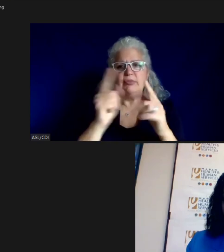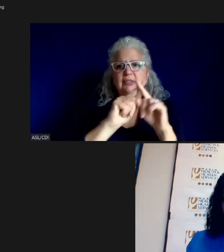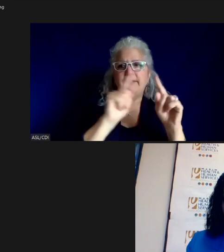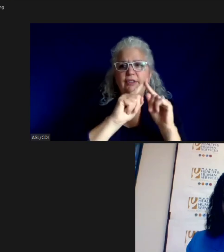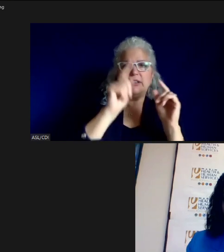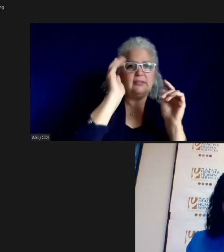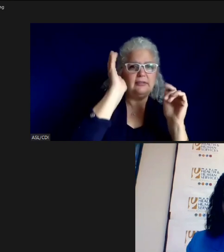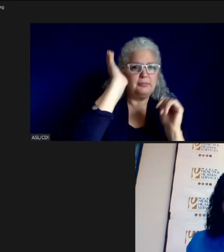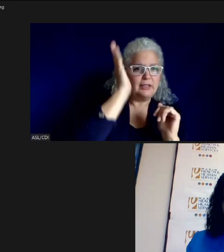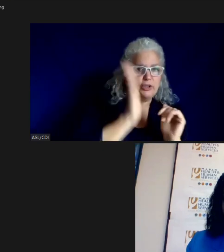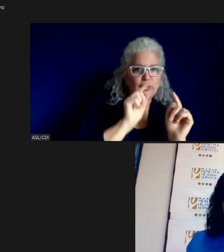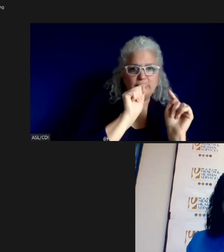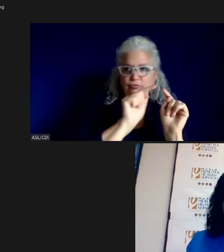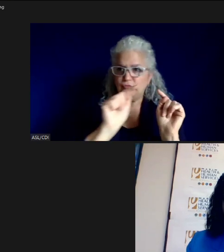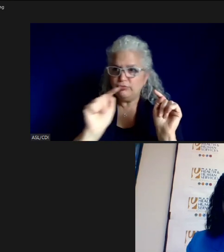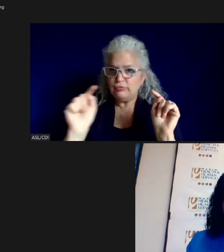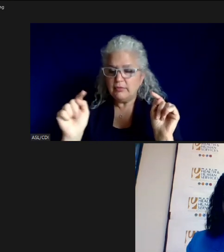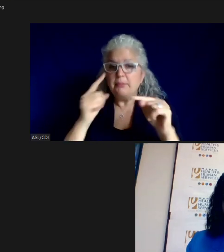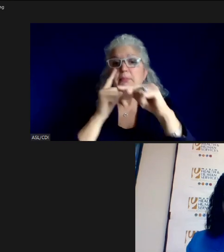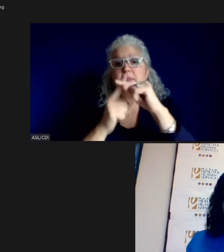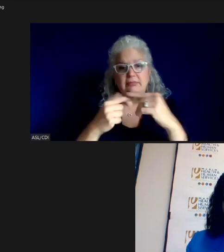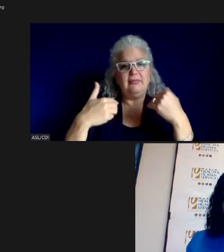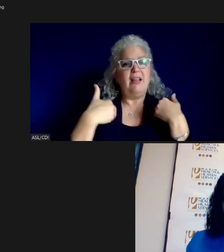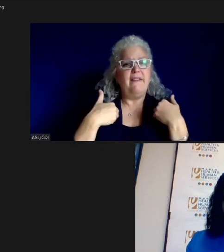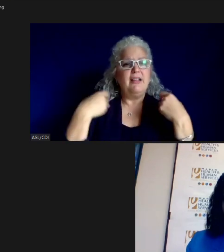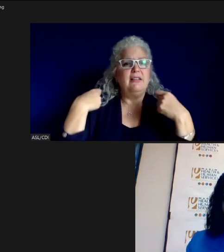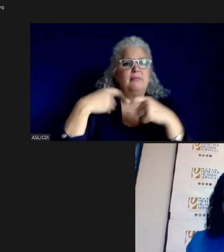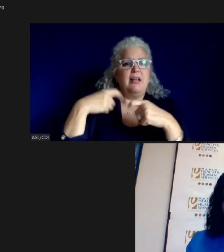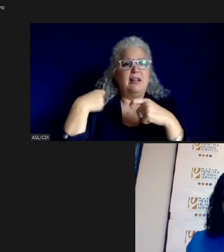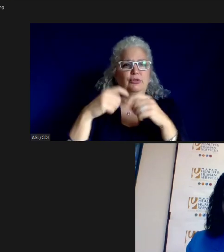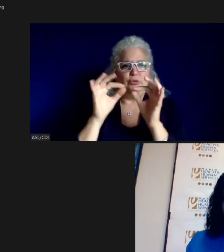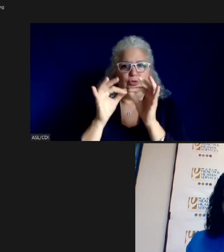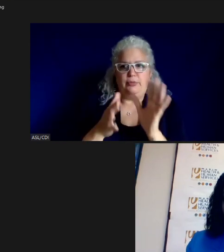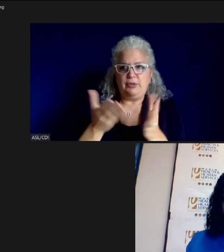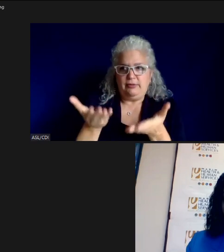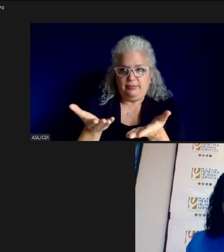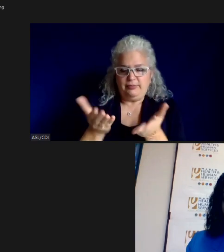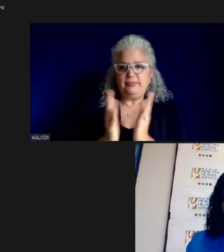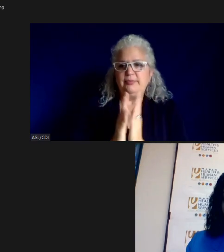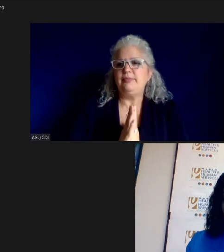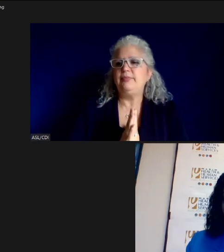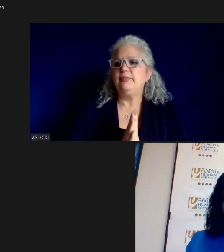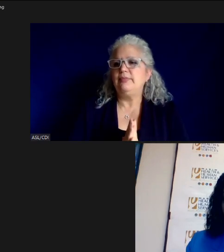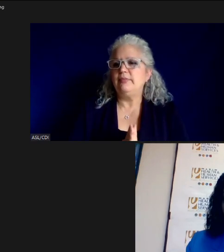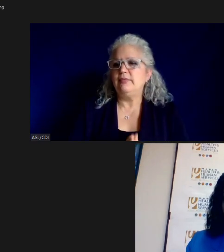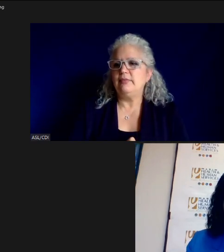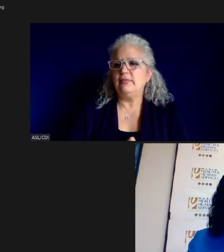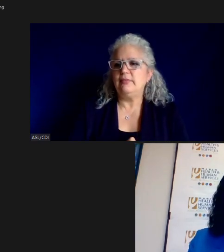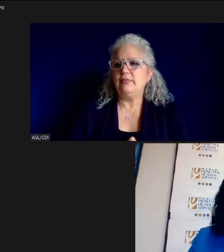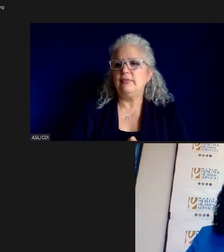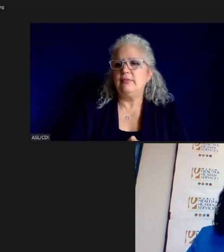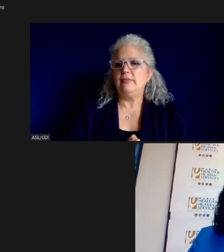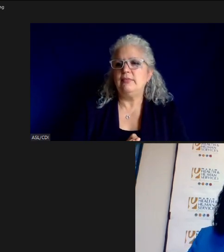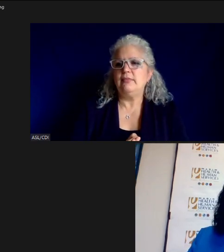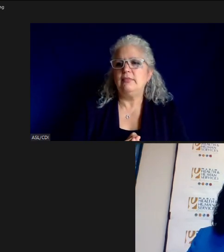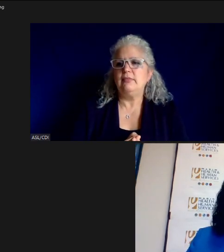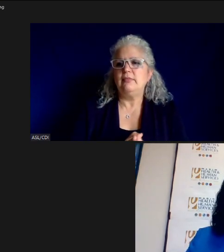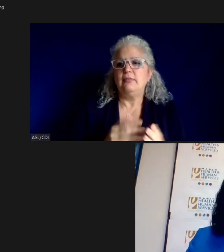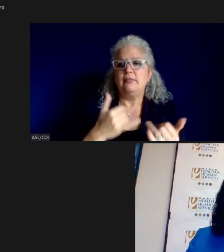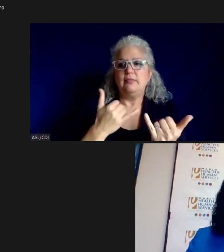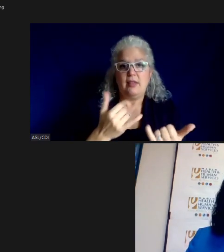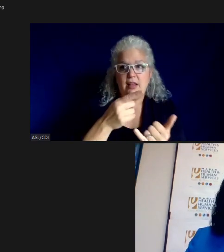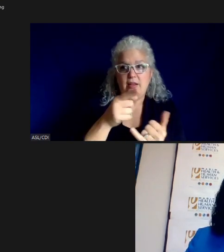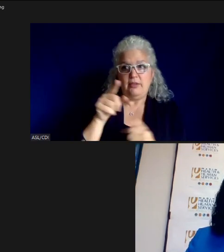is available for this event. And so at this time, I'd like to invite my colleague, Kellen, to explain to those of you that are watching at